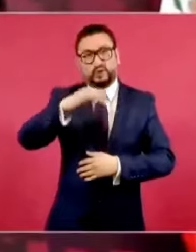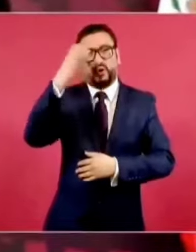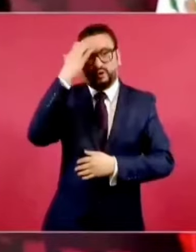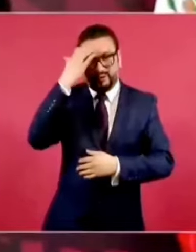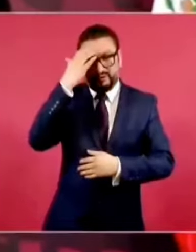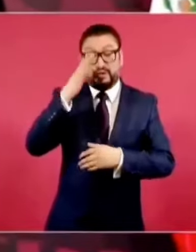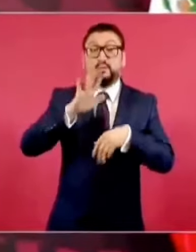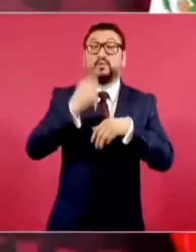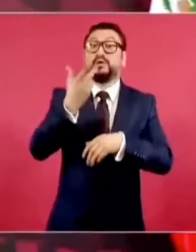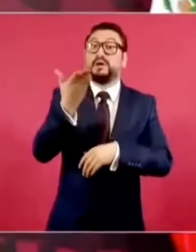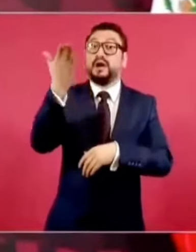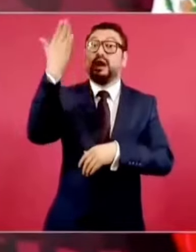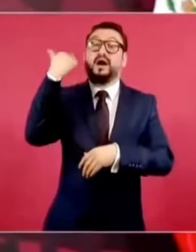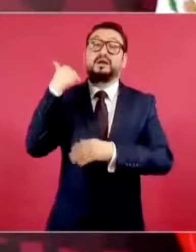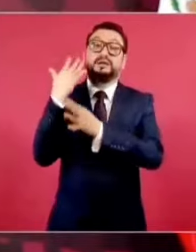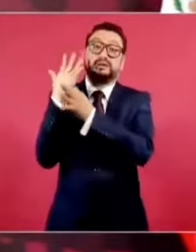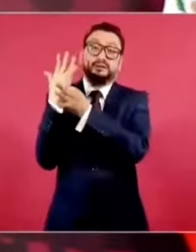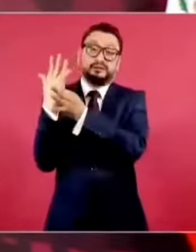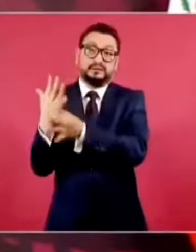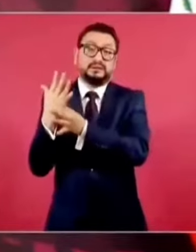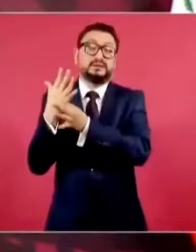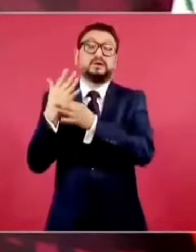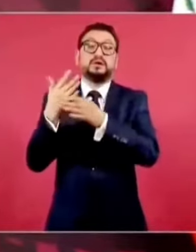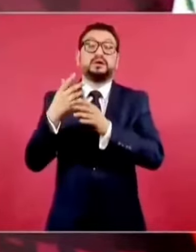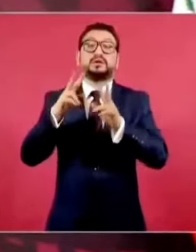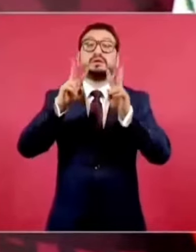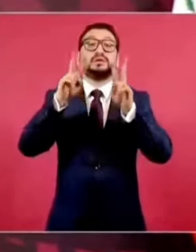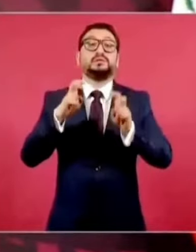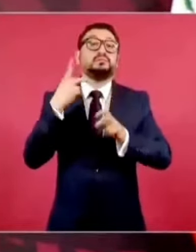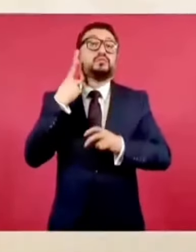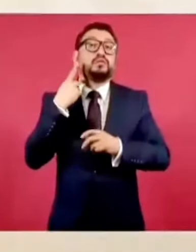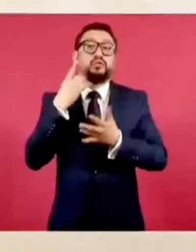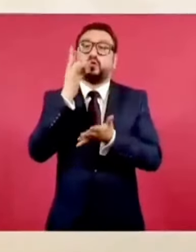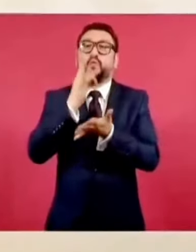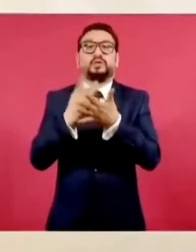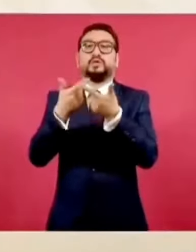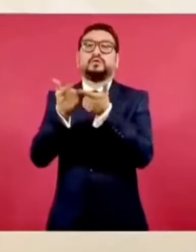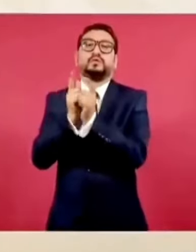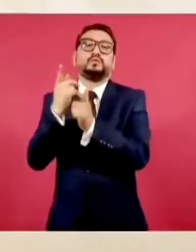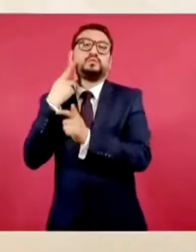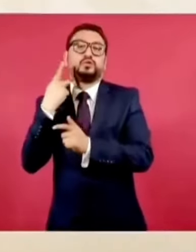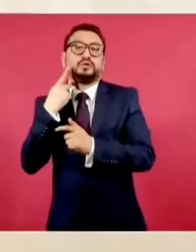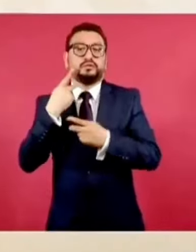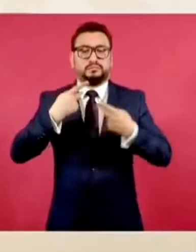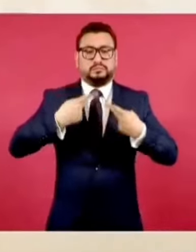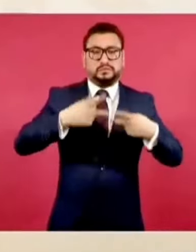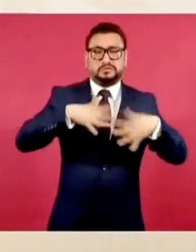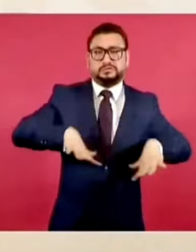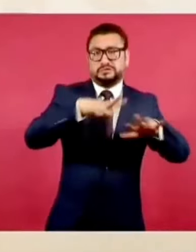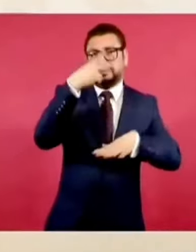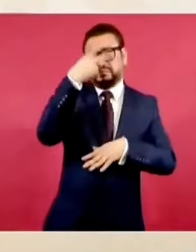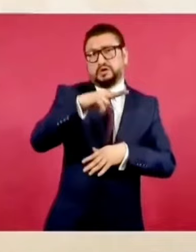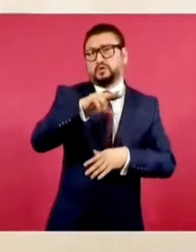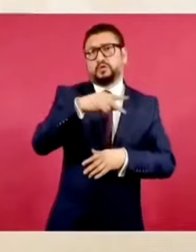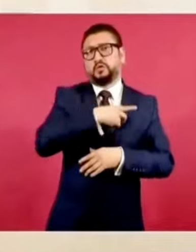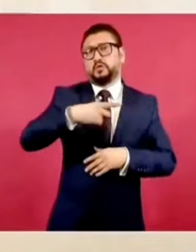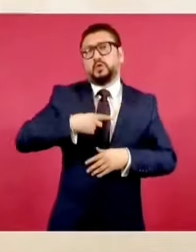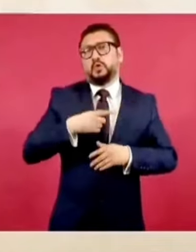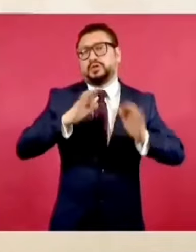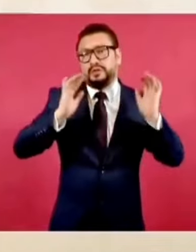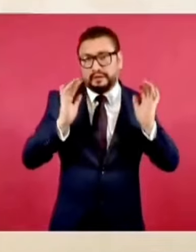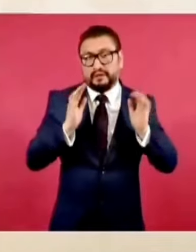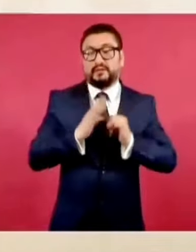que la política repito era asunto de los políticos no del pueblo la economía es asunto de